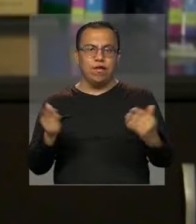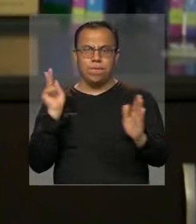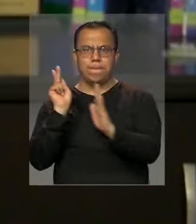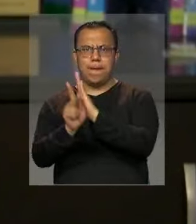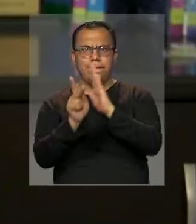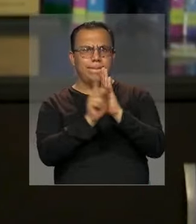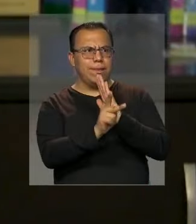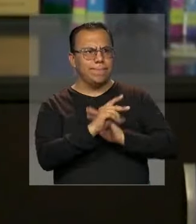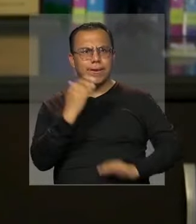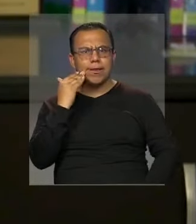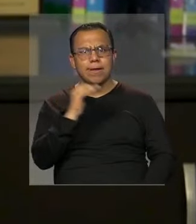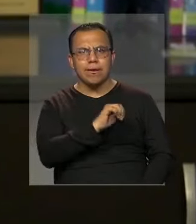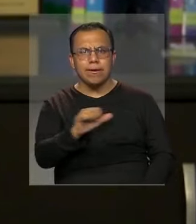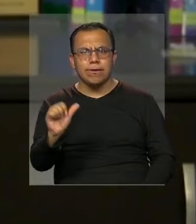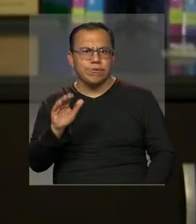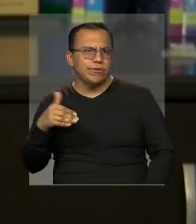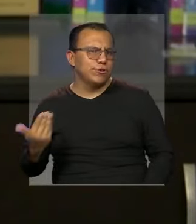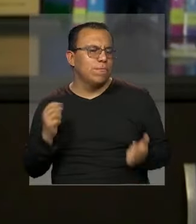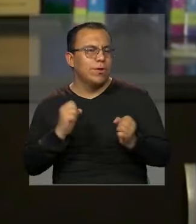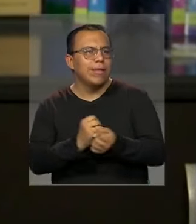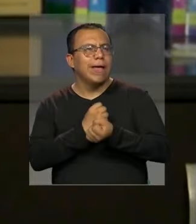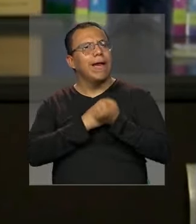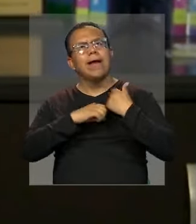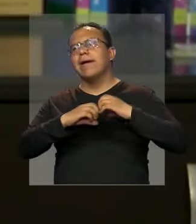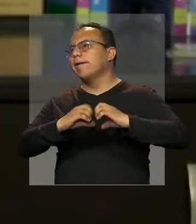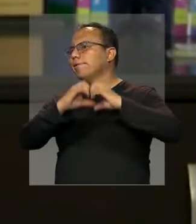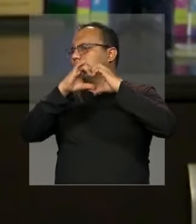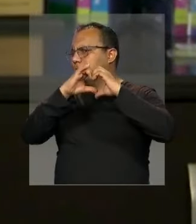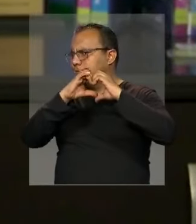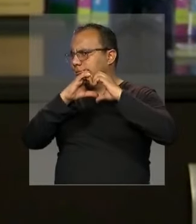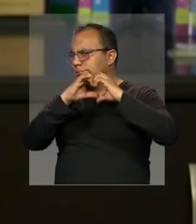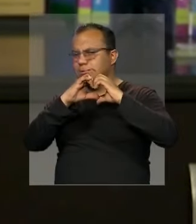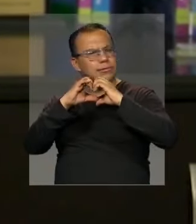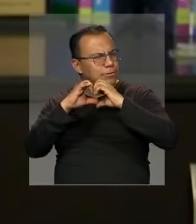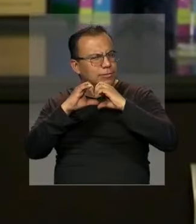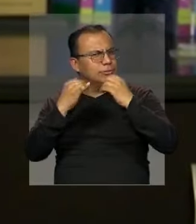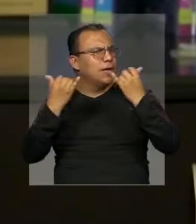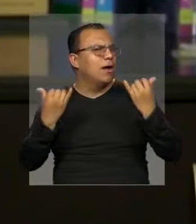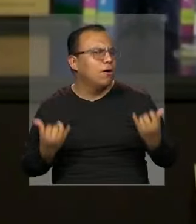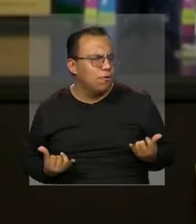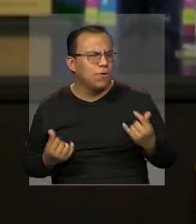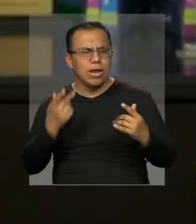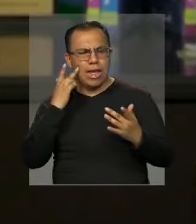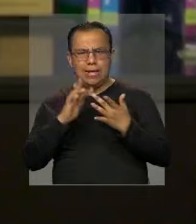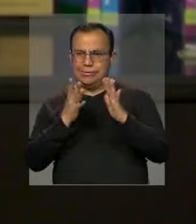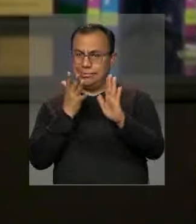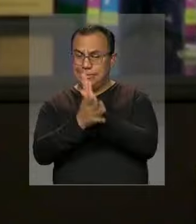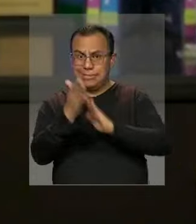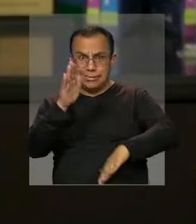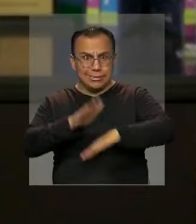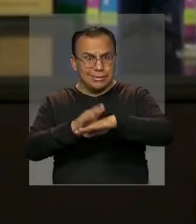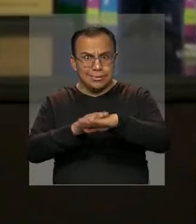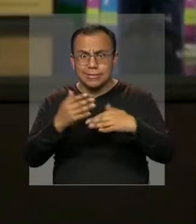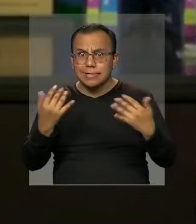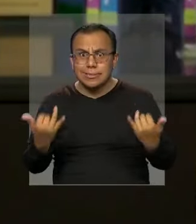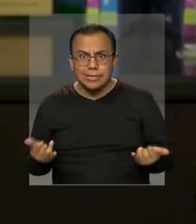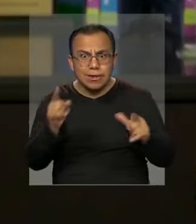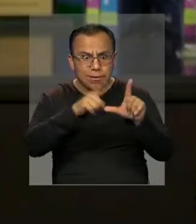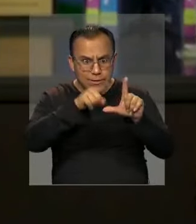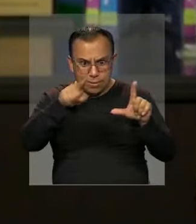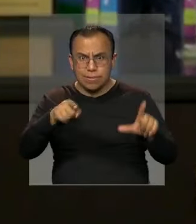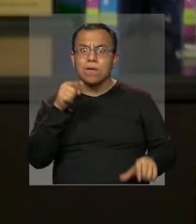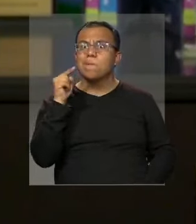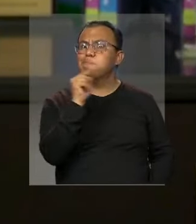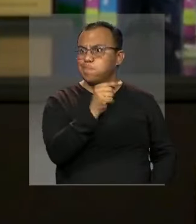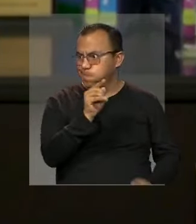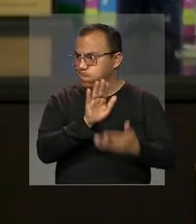feminicidios tienen que ver con el amor romántico, ¿no? Y es hora de empezar a decir lo que es evidente en las cifras, vienen de